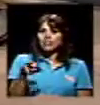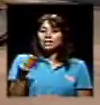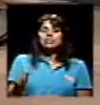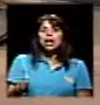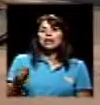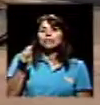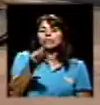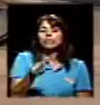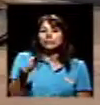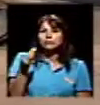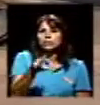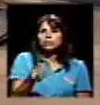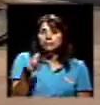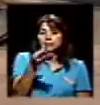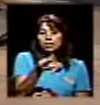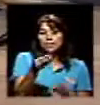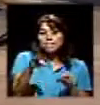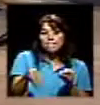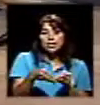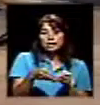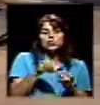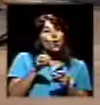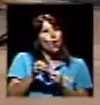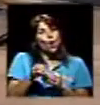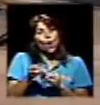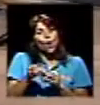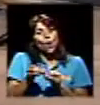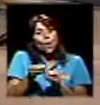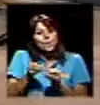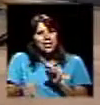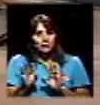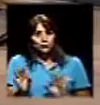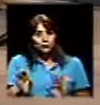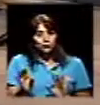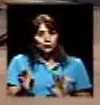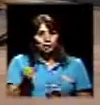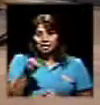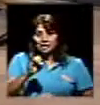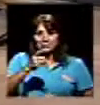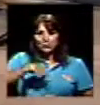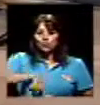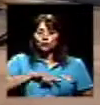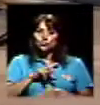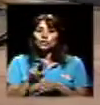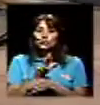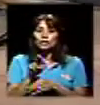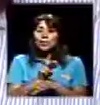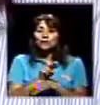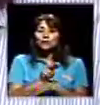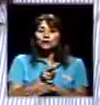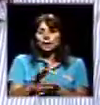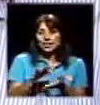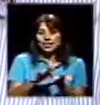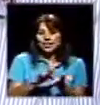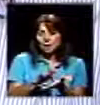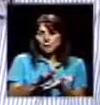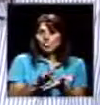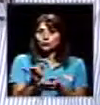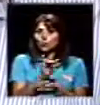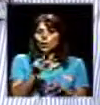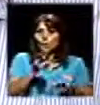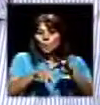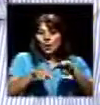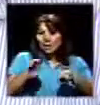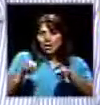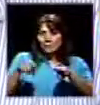los medicamentos por consulta que están. Si usamos medicamentos por consulta como una variable dentro de nuestro modelo.